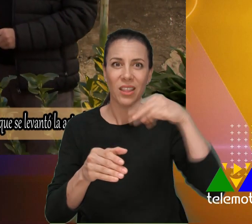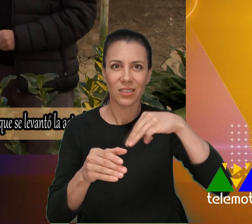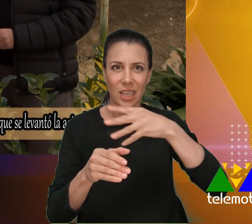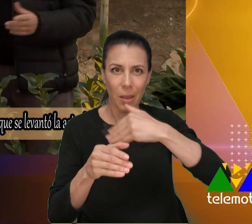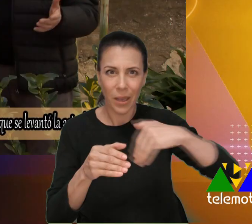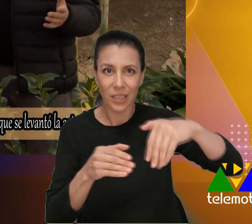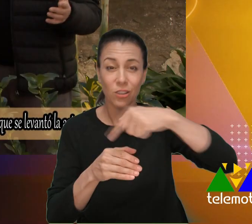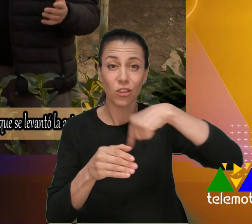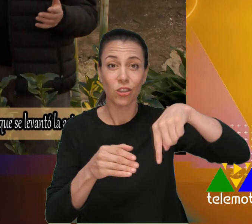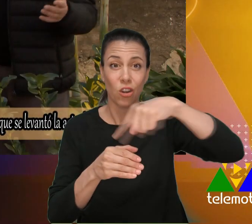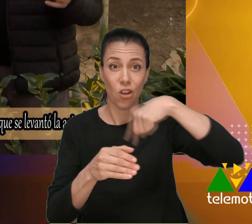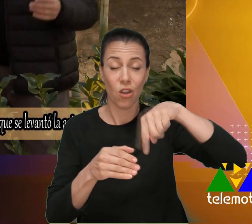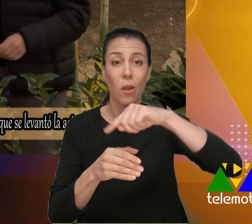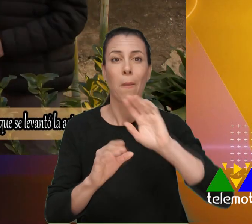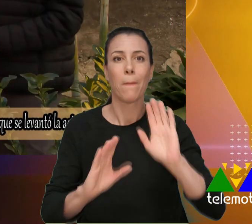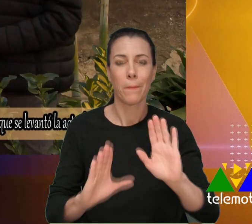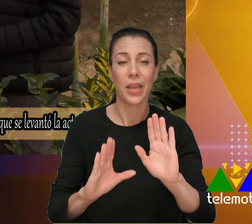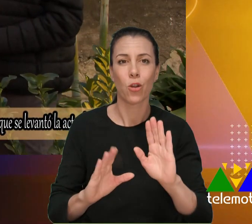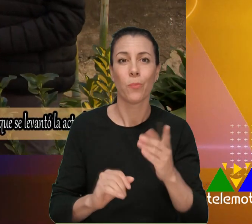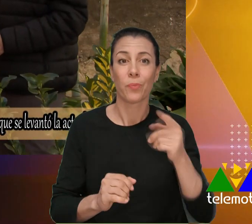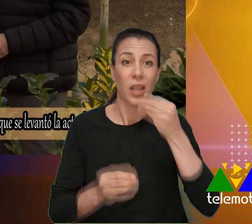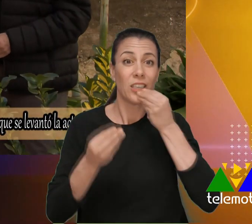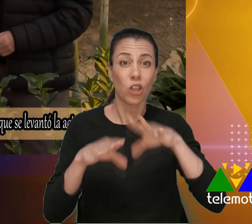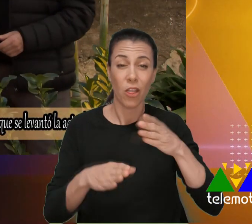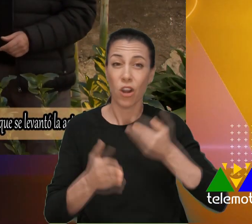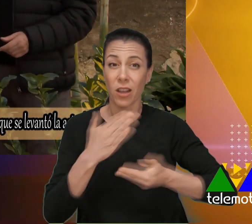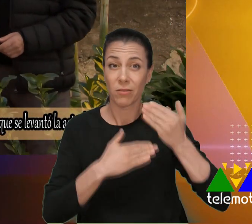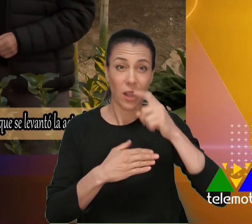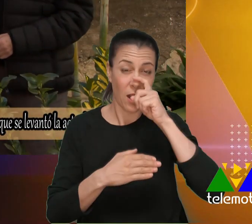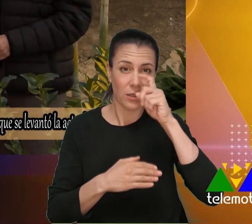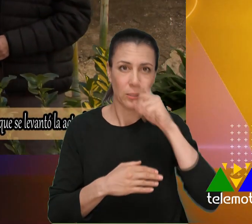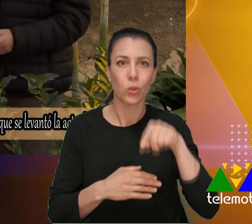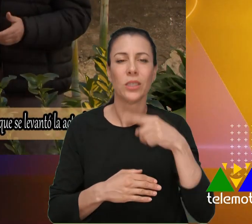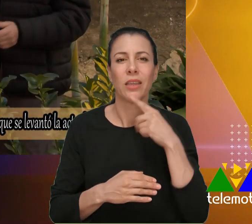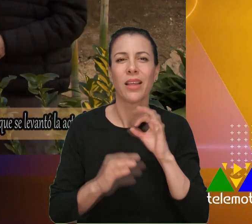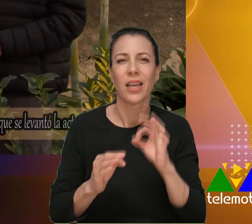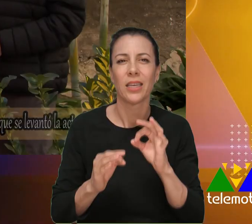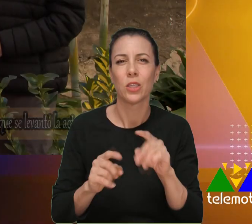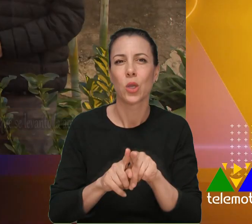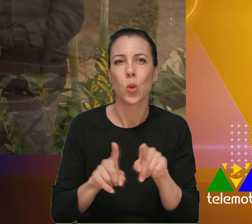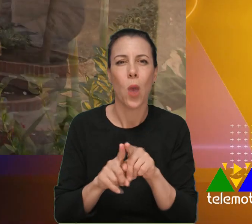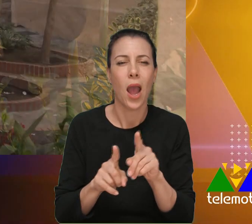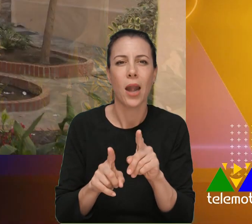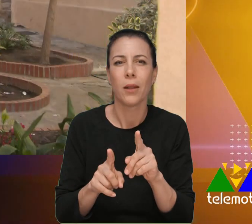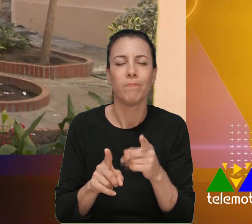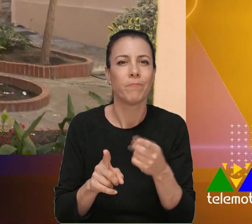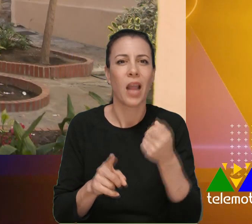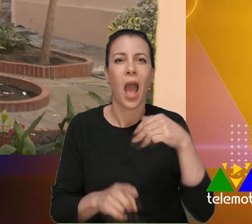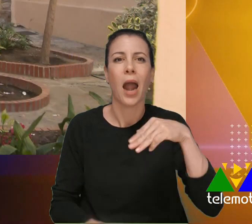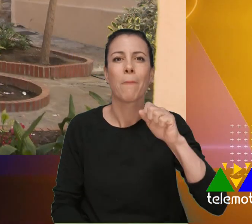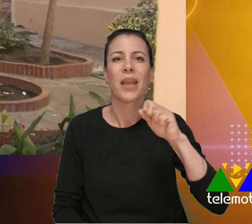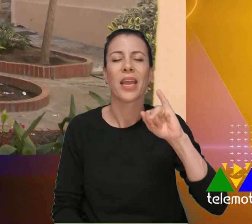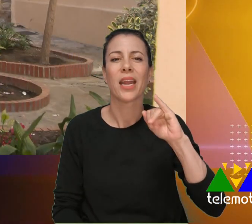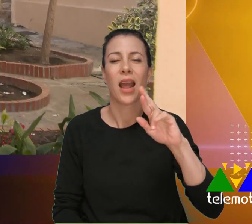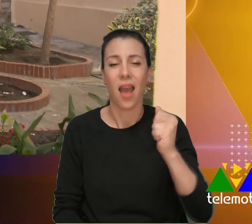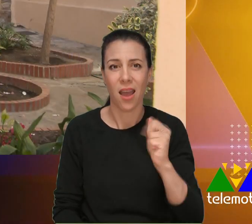Y lógicamente, pues bueno, los cronistas antiguos decían que esta era el alminar de la mezquita, de la mezquita de